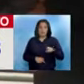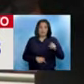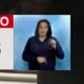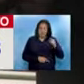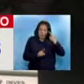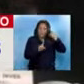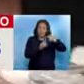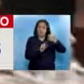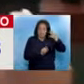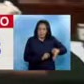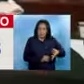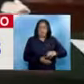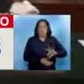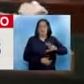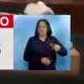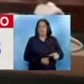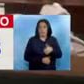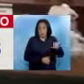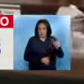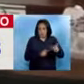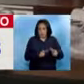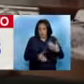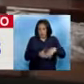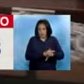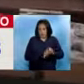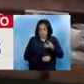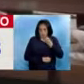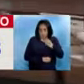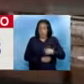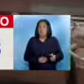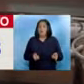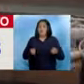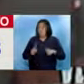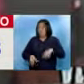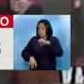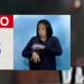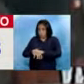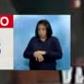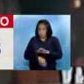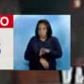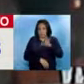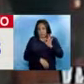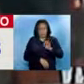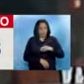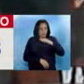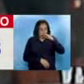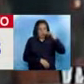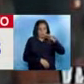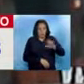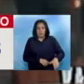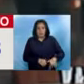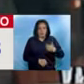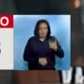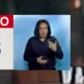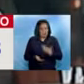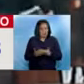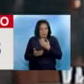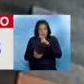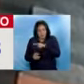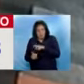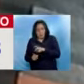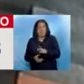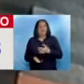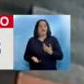las pertenencias de otros comensales. Al momento de su intervención se les encontró drogas, armas y al hacerles la verificación policial